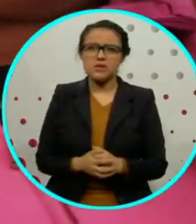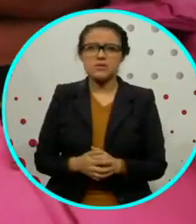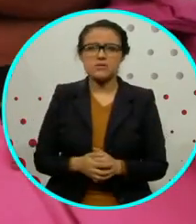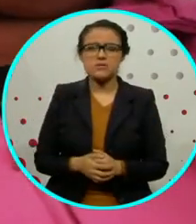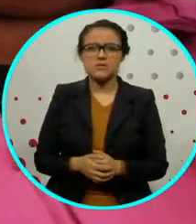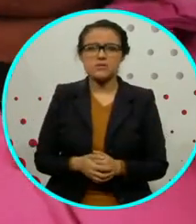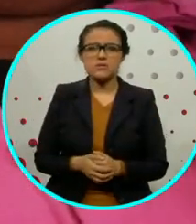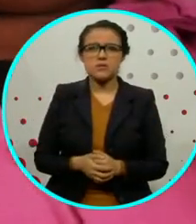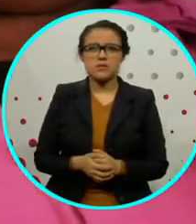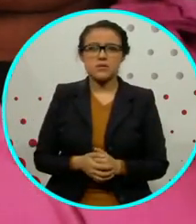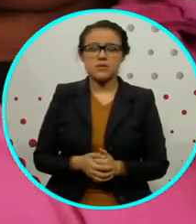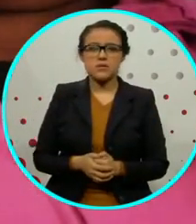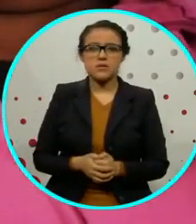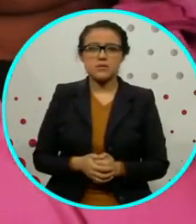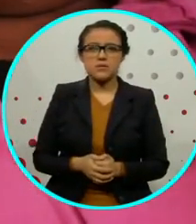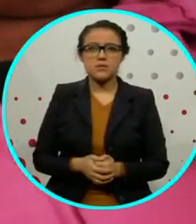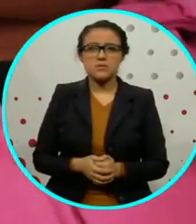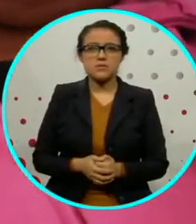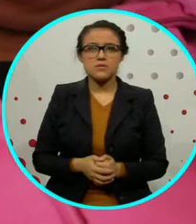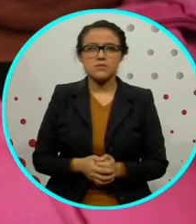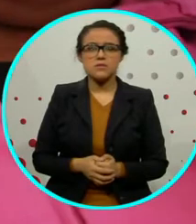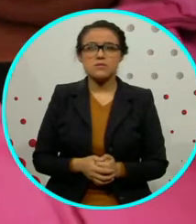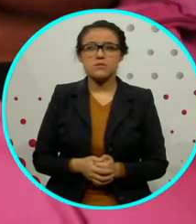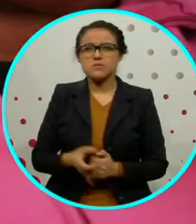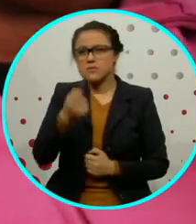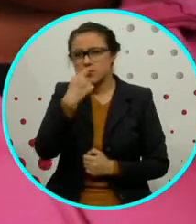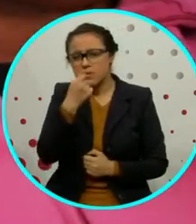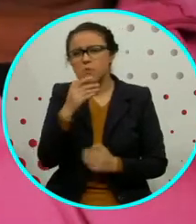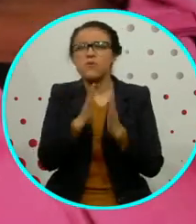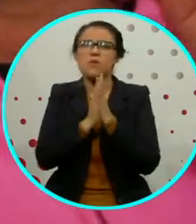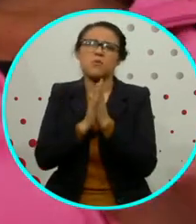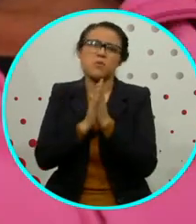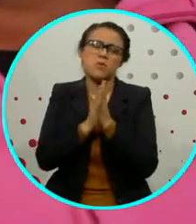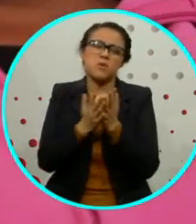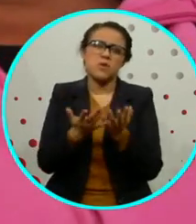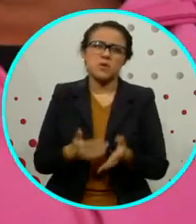es caro. Ya sea el medicamento que me lo den o...